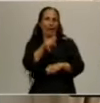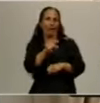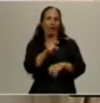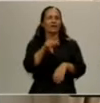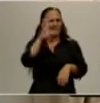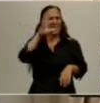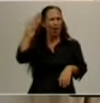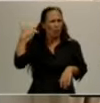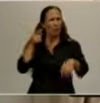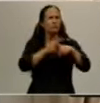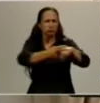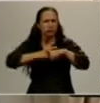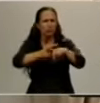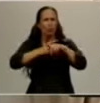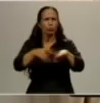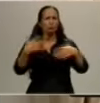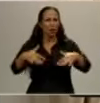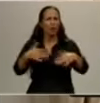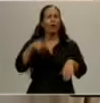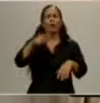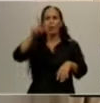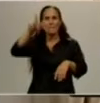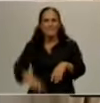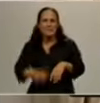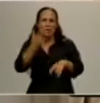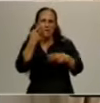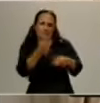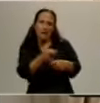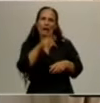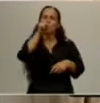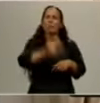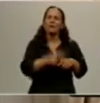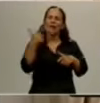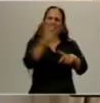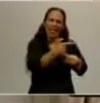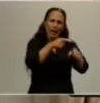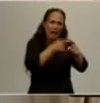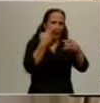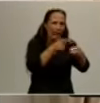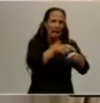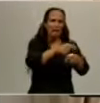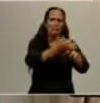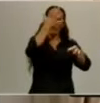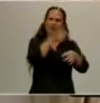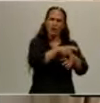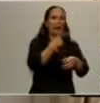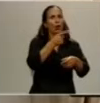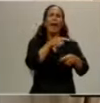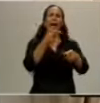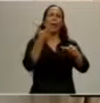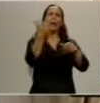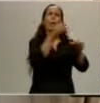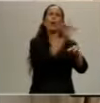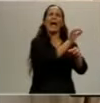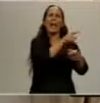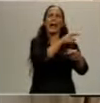hubo varias discusiones y que hasta un perito en balística resultó procesado porque intentó desviar la investigación y decir que la bala en realidad